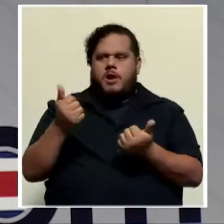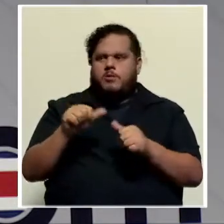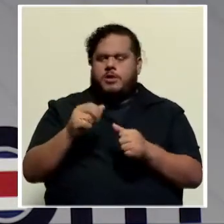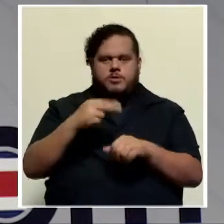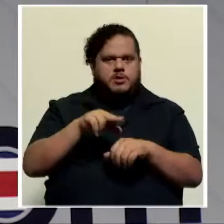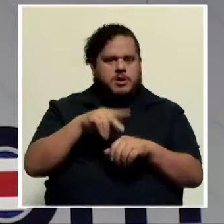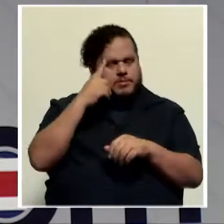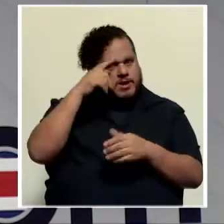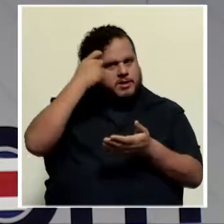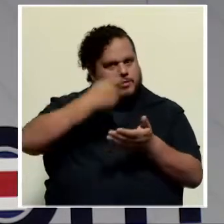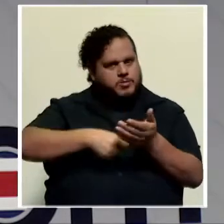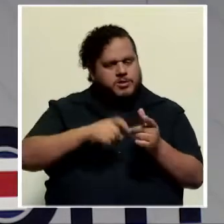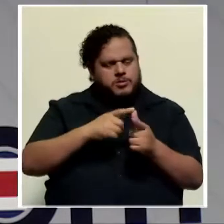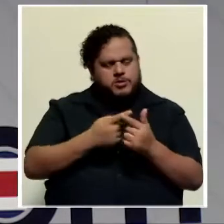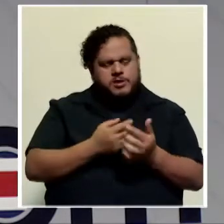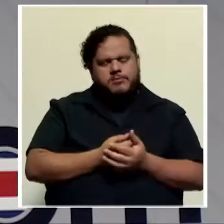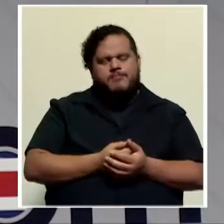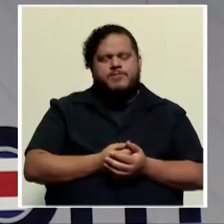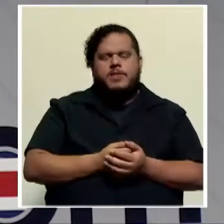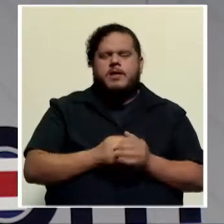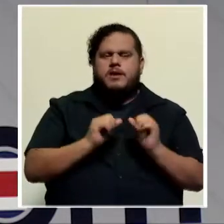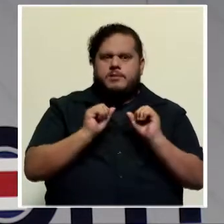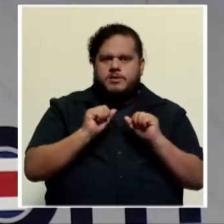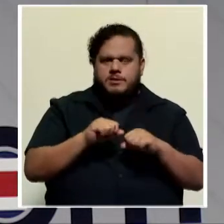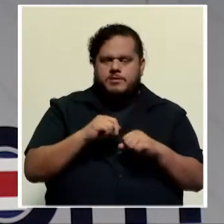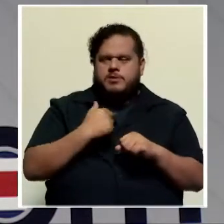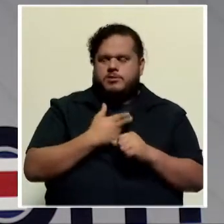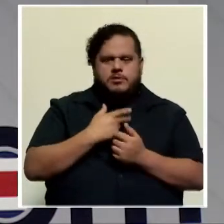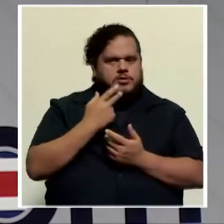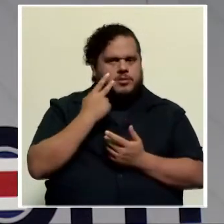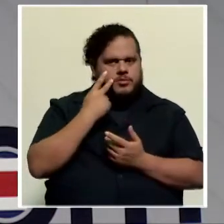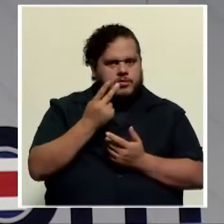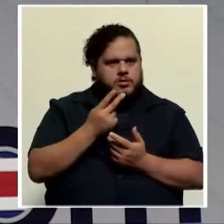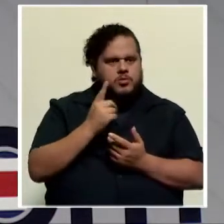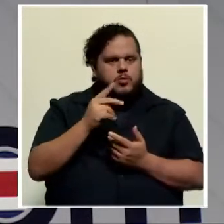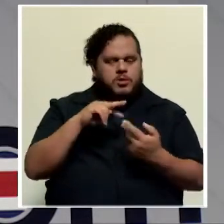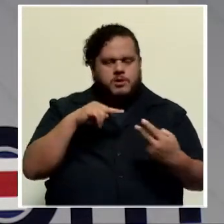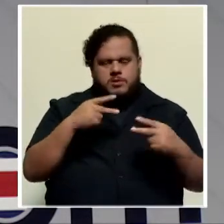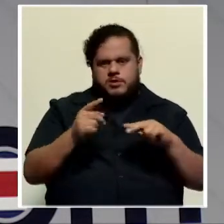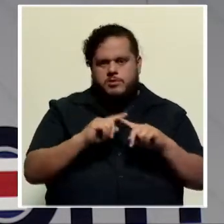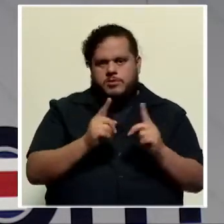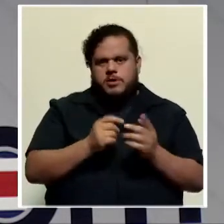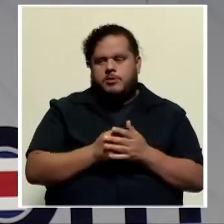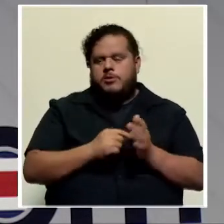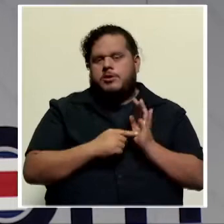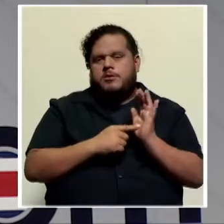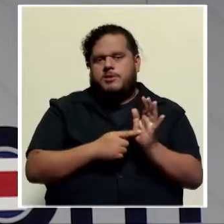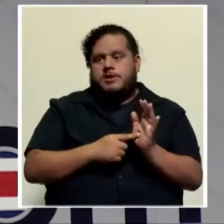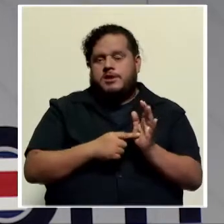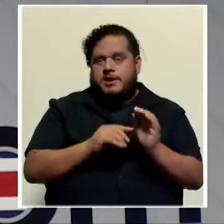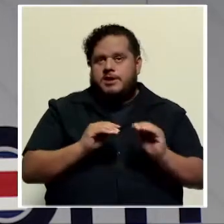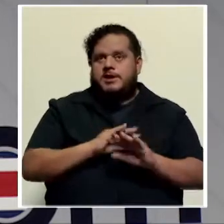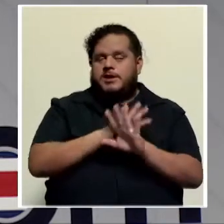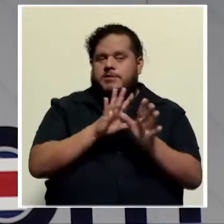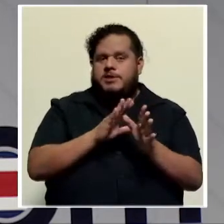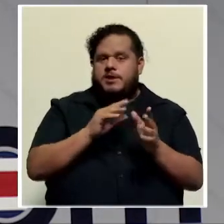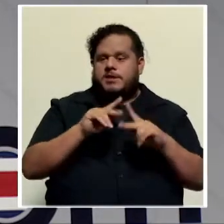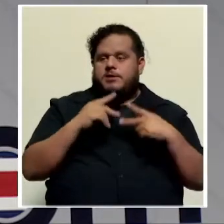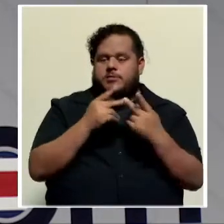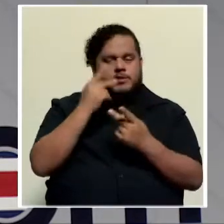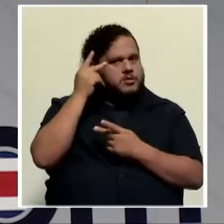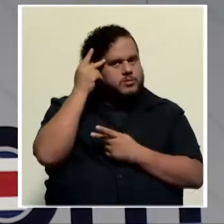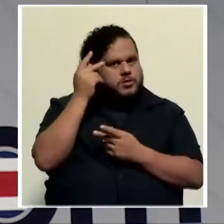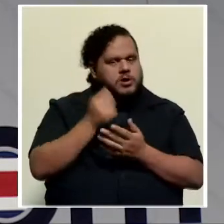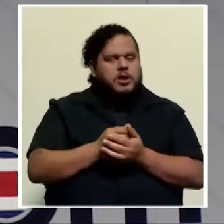los impuestos, pues también era, digamos, posiblemente visto como una contradicción, pero lo que demuestra es que efectivamente los partidos políticos son